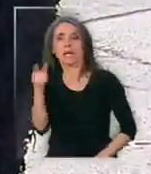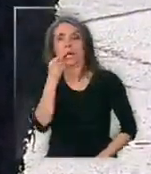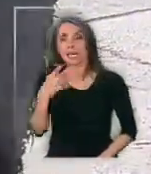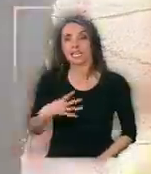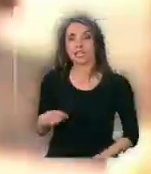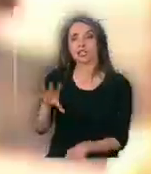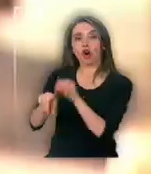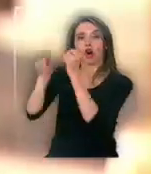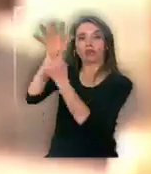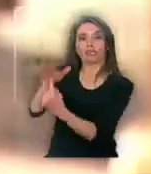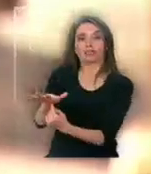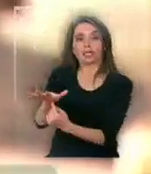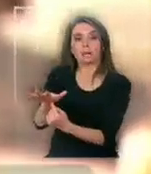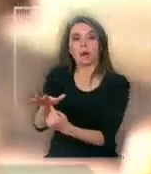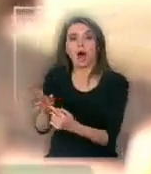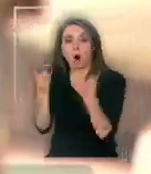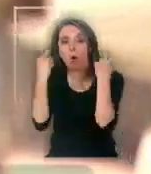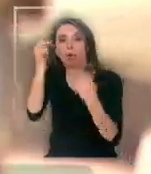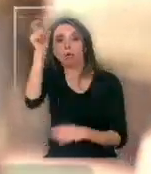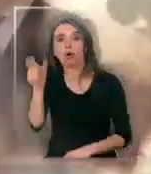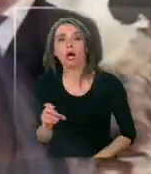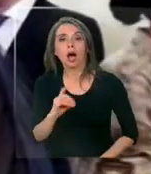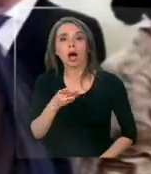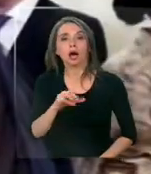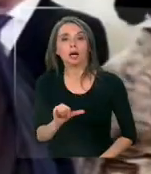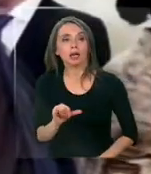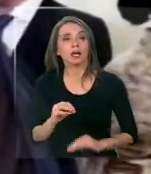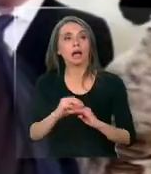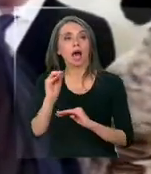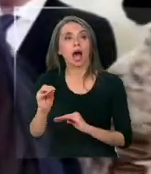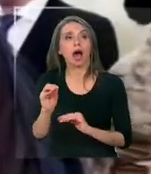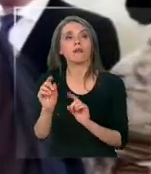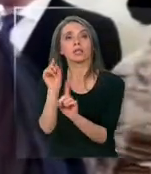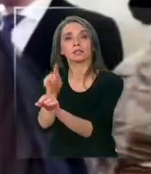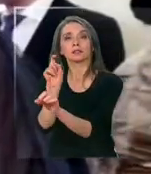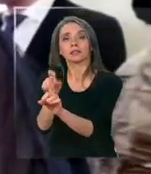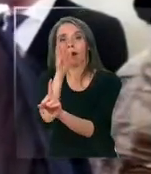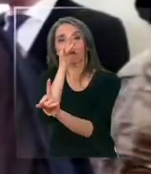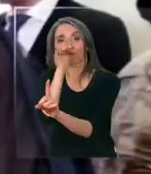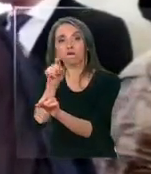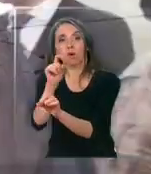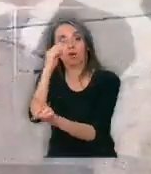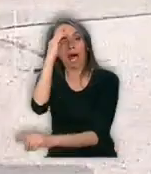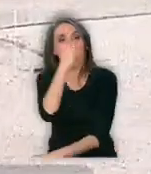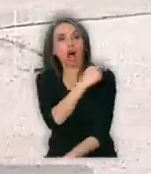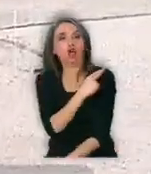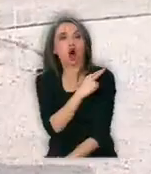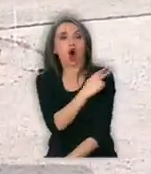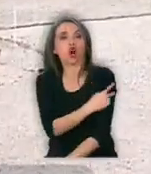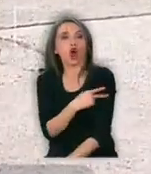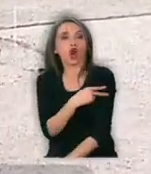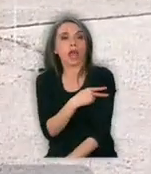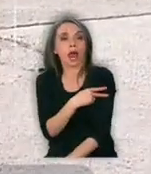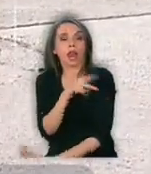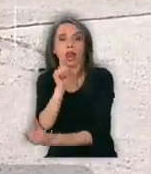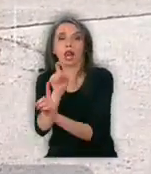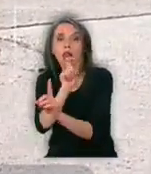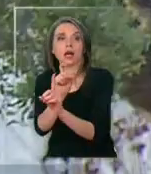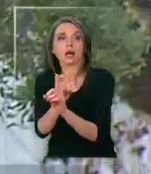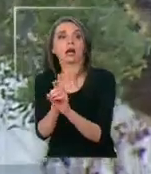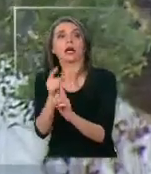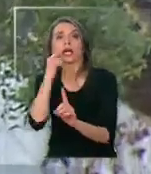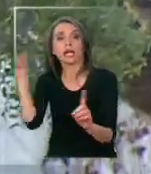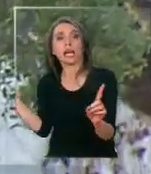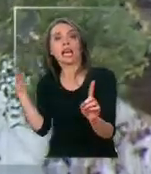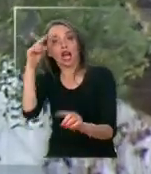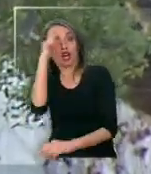fue discriminado y humillado por ser homosexual. Advierte que las burlas continuaron por parte de un coronel de la institución. Y le empezó a sacar una